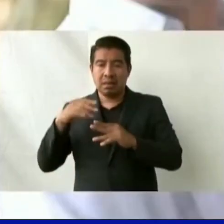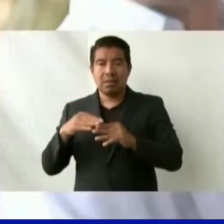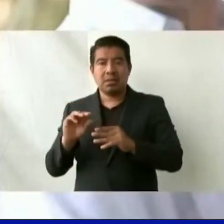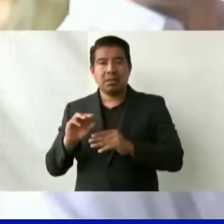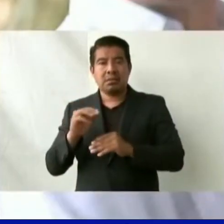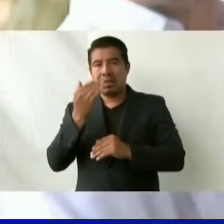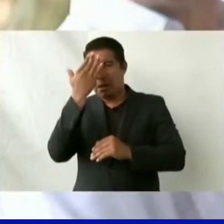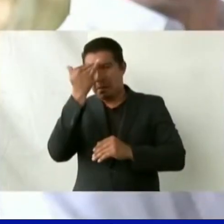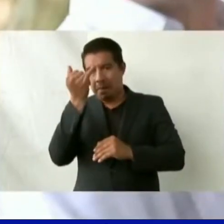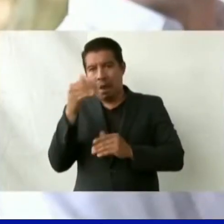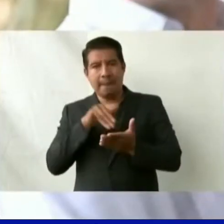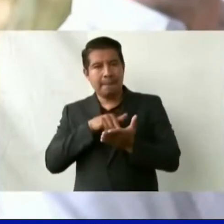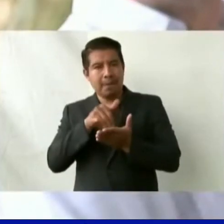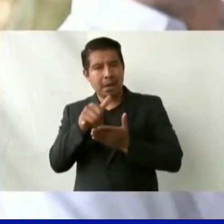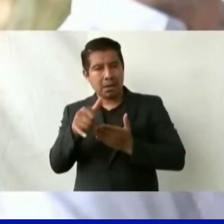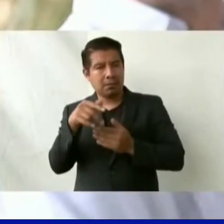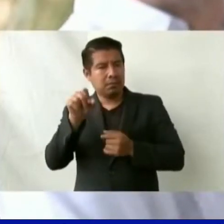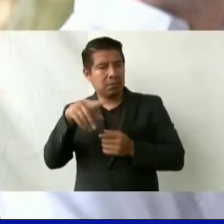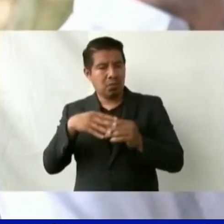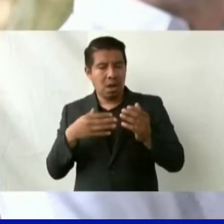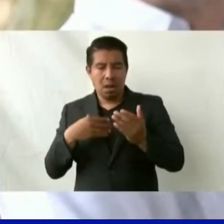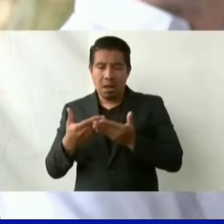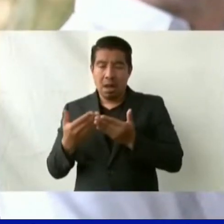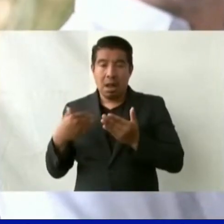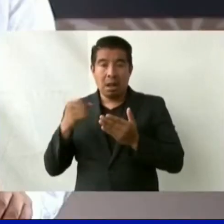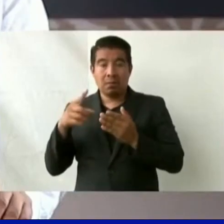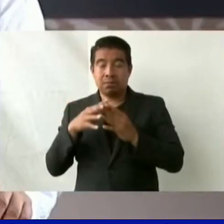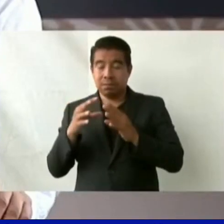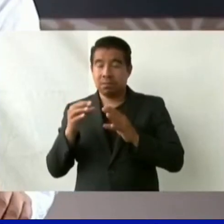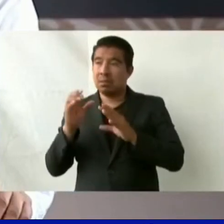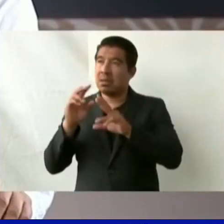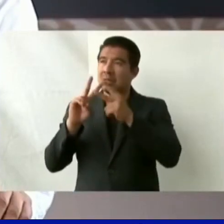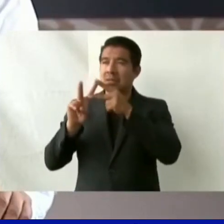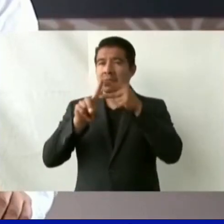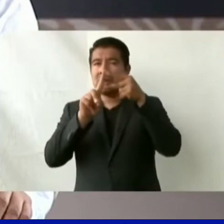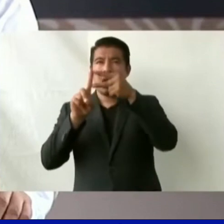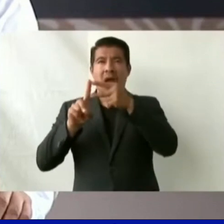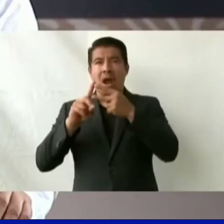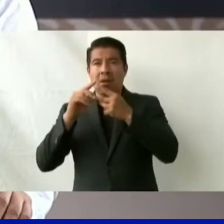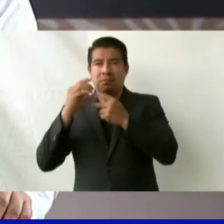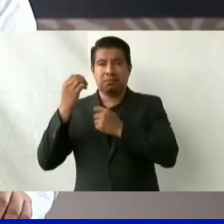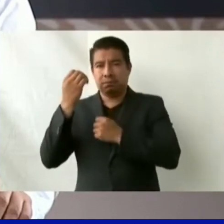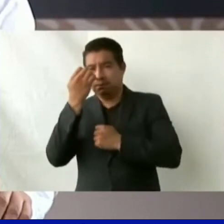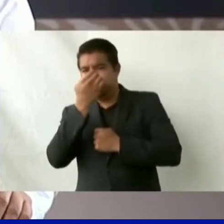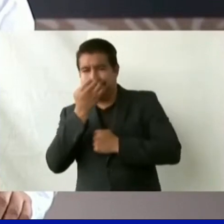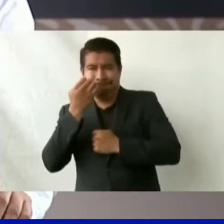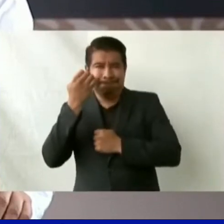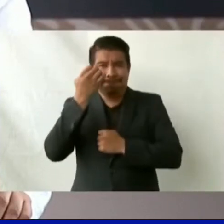social y políticamente, que un funcionario de Estados Unidos alabe de esa forma